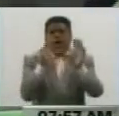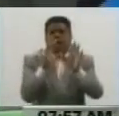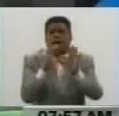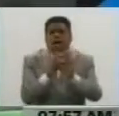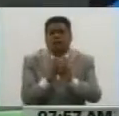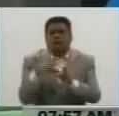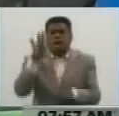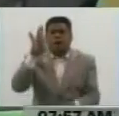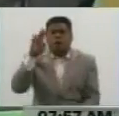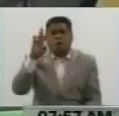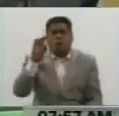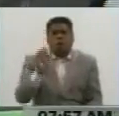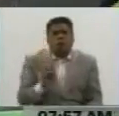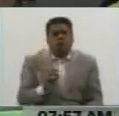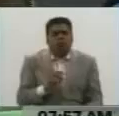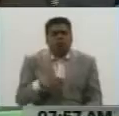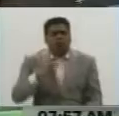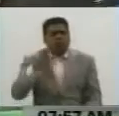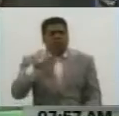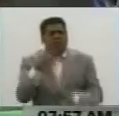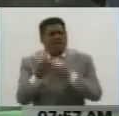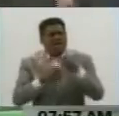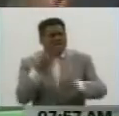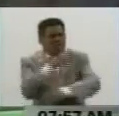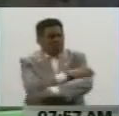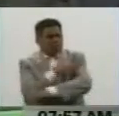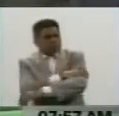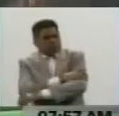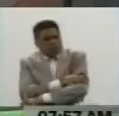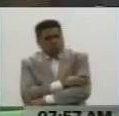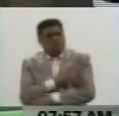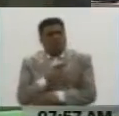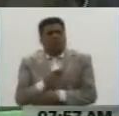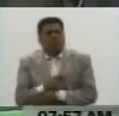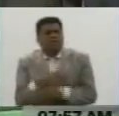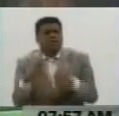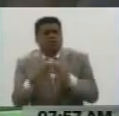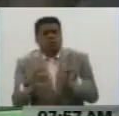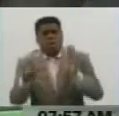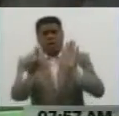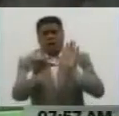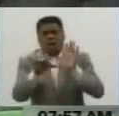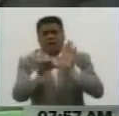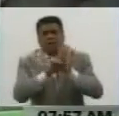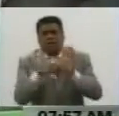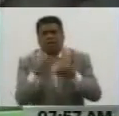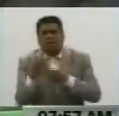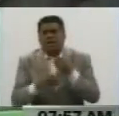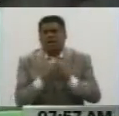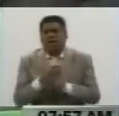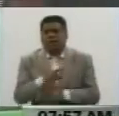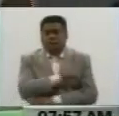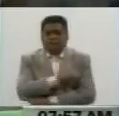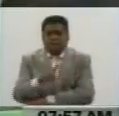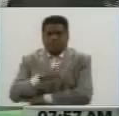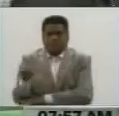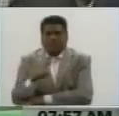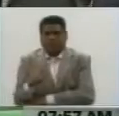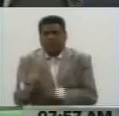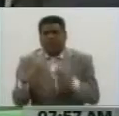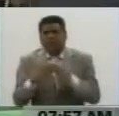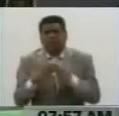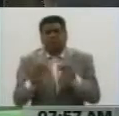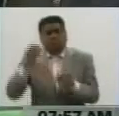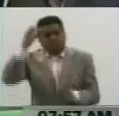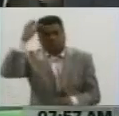busca desde el sector de la derecha? ¿Qué involucra todos estos decretos y todas estas leyes que se quieren quizás imponer a la opinión pública